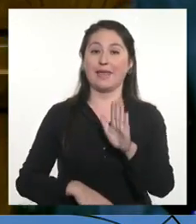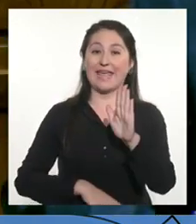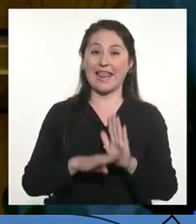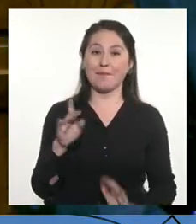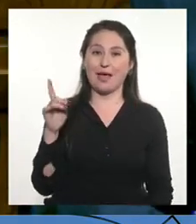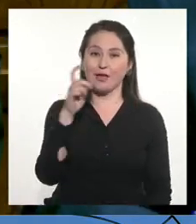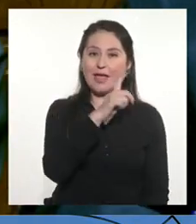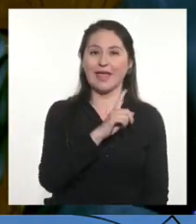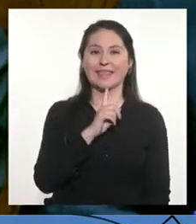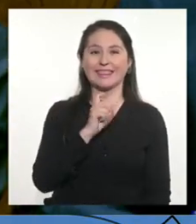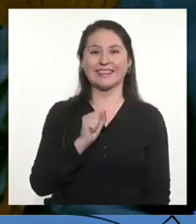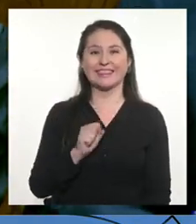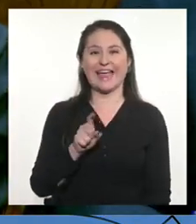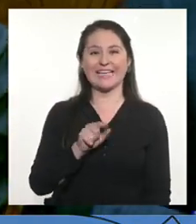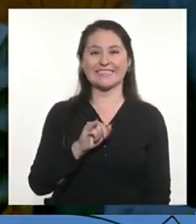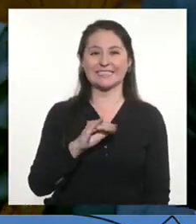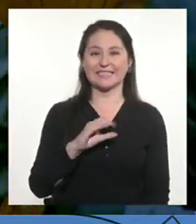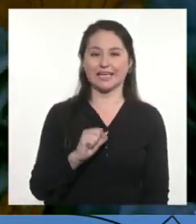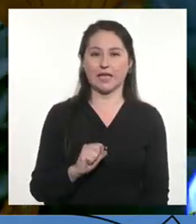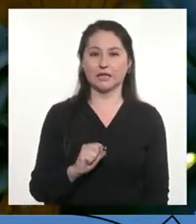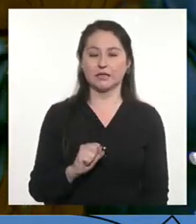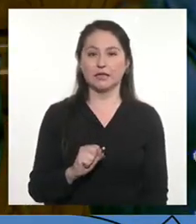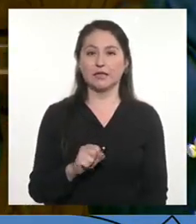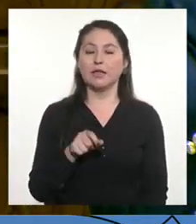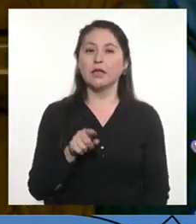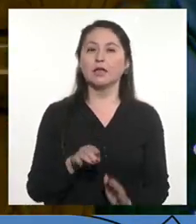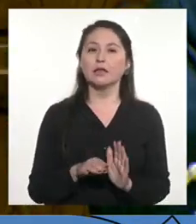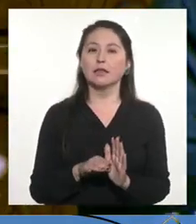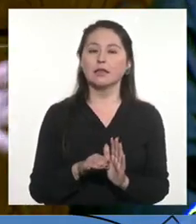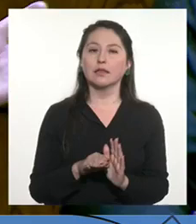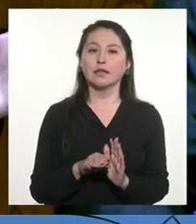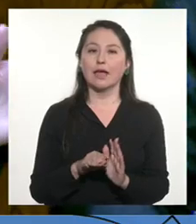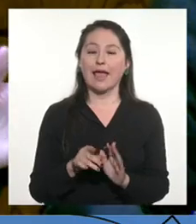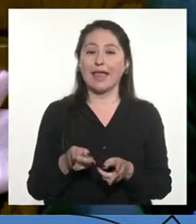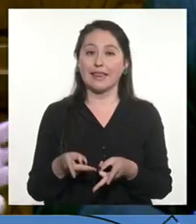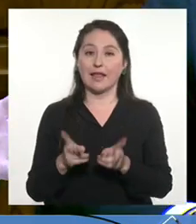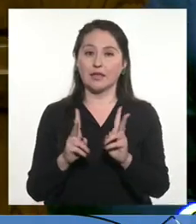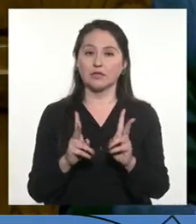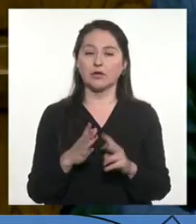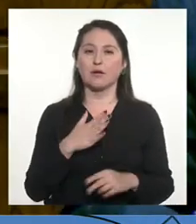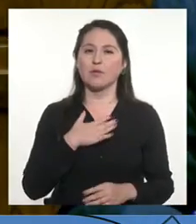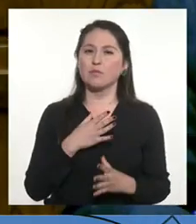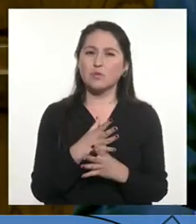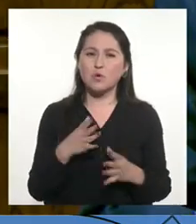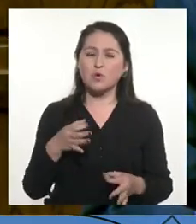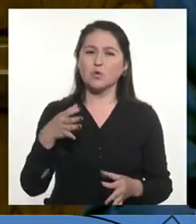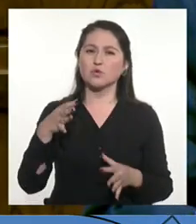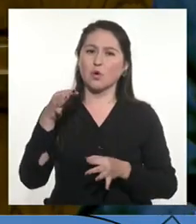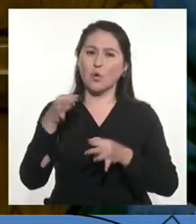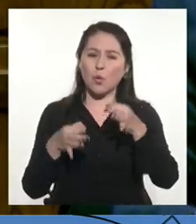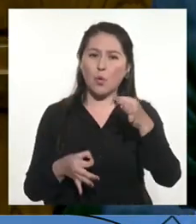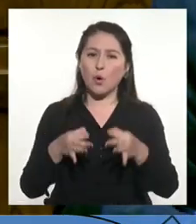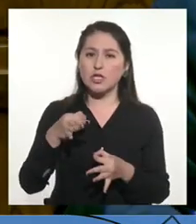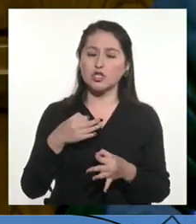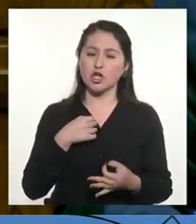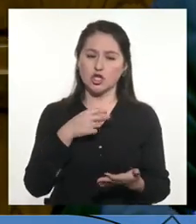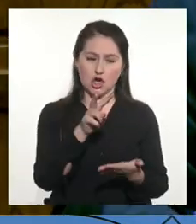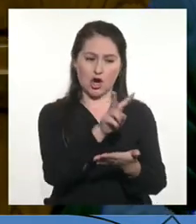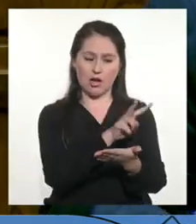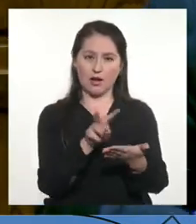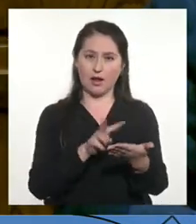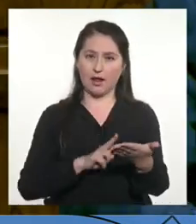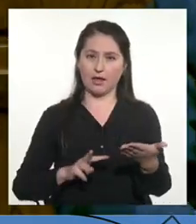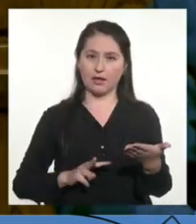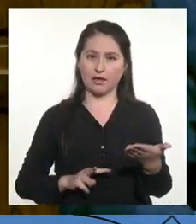tácita habitado con ejercer el derecho yo he tocado mucho juicio y de leído algunas cosas que